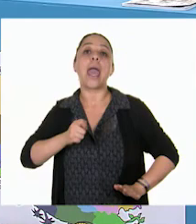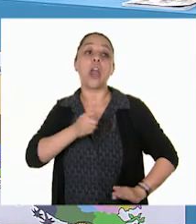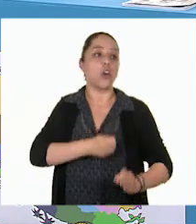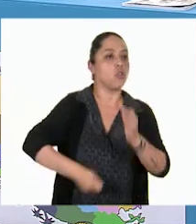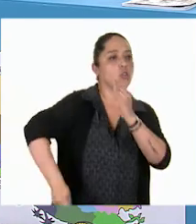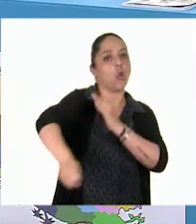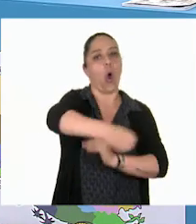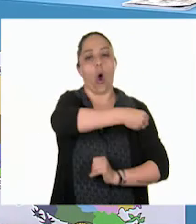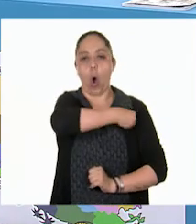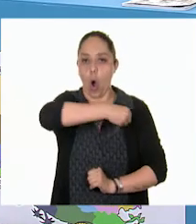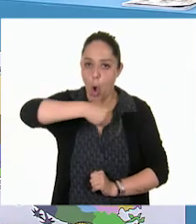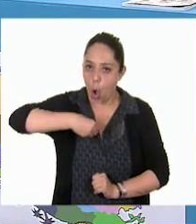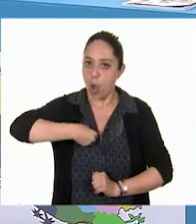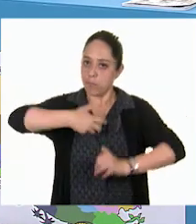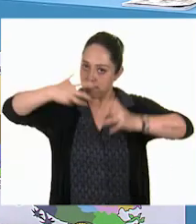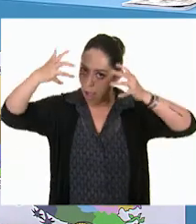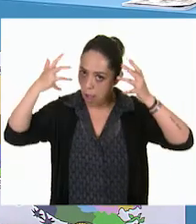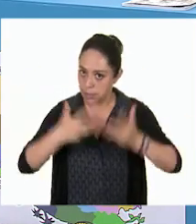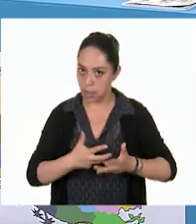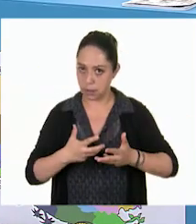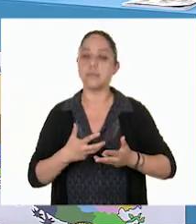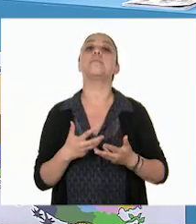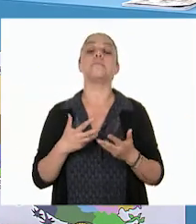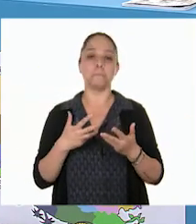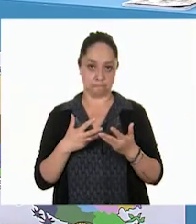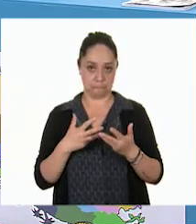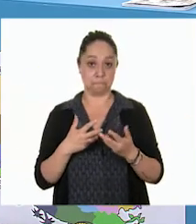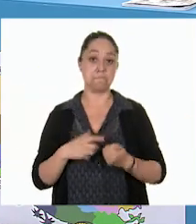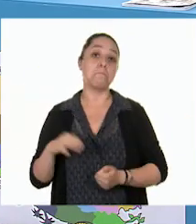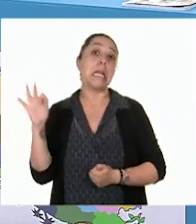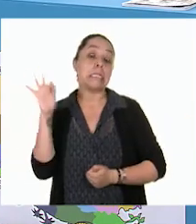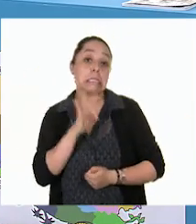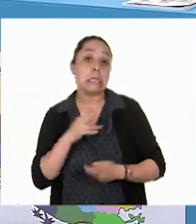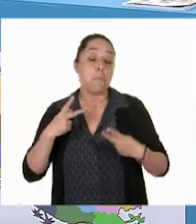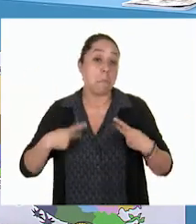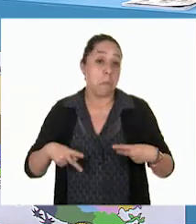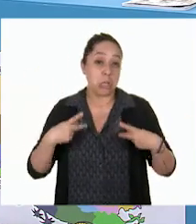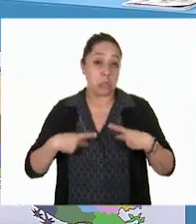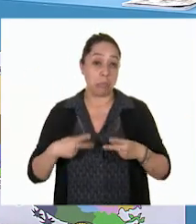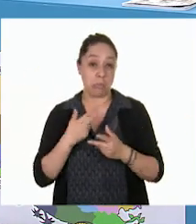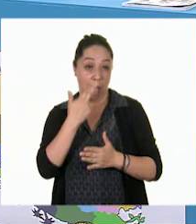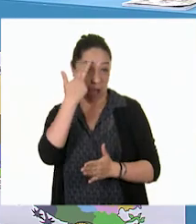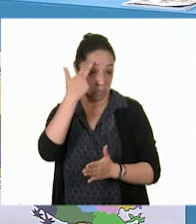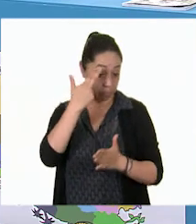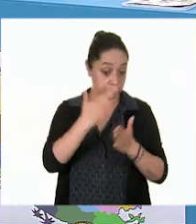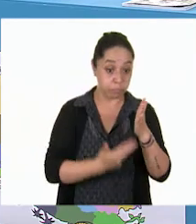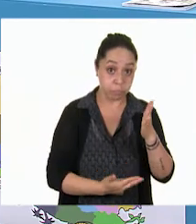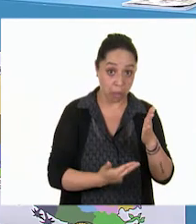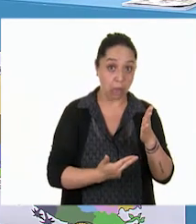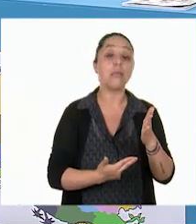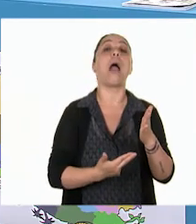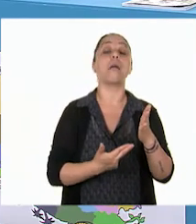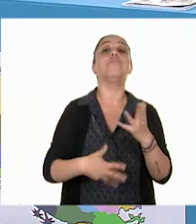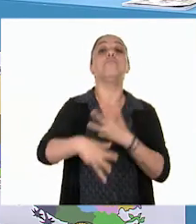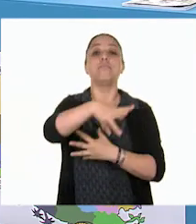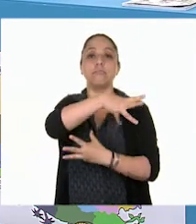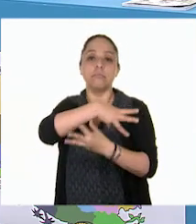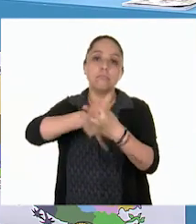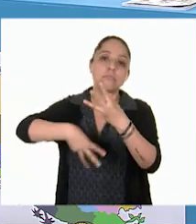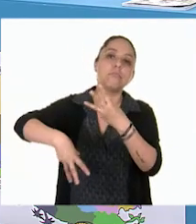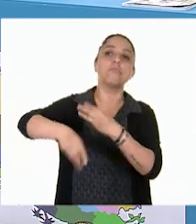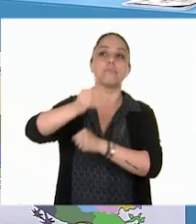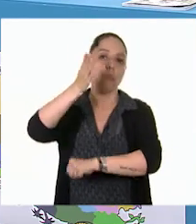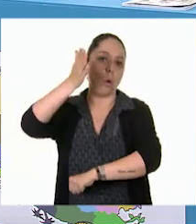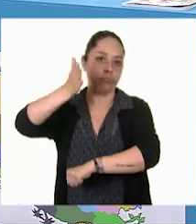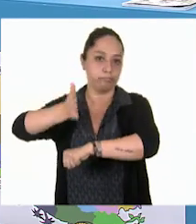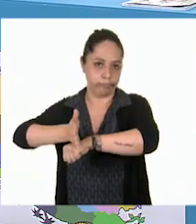obligatorio, ya que si alguien no las respeta, será sancionado. Y las leyes se encuentran en